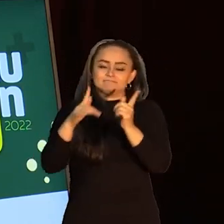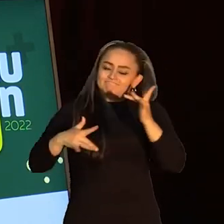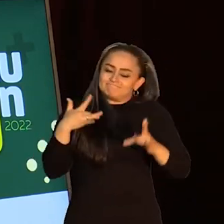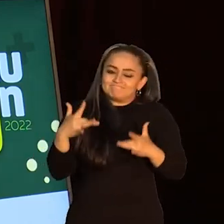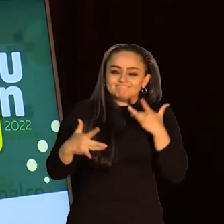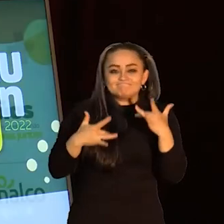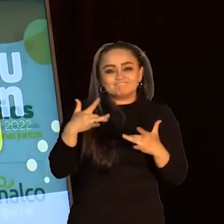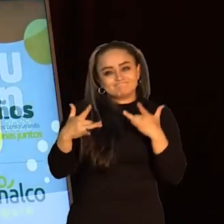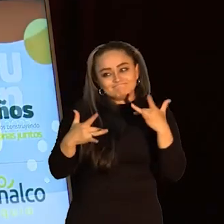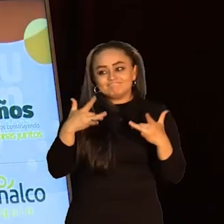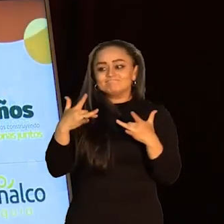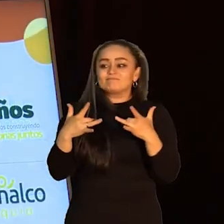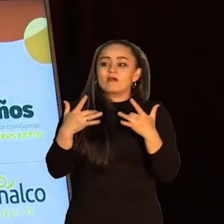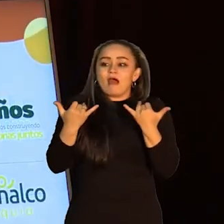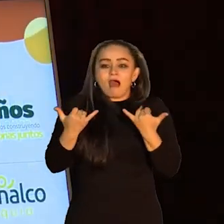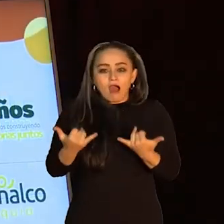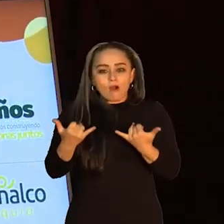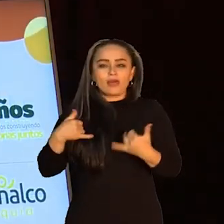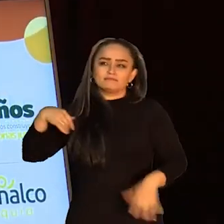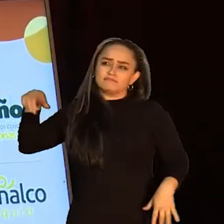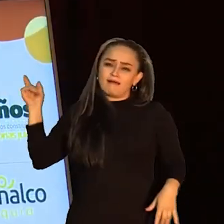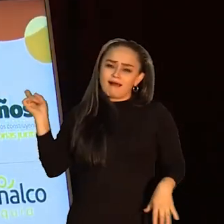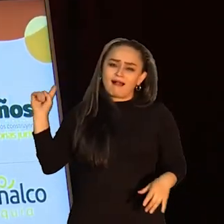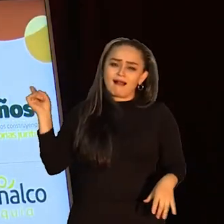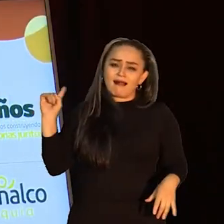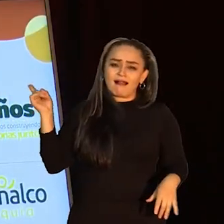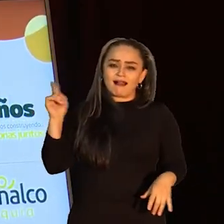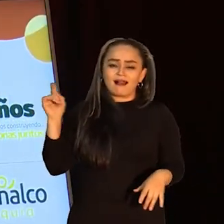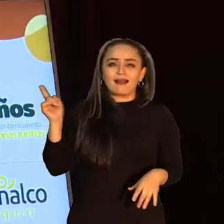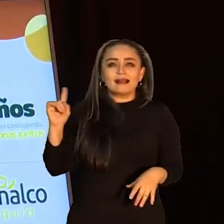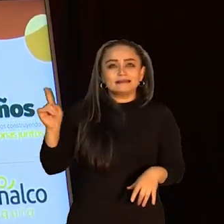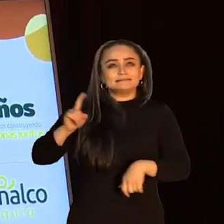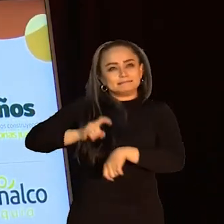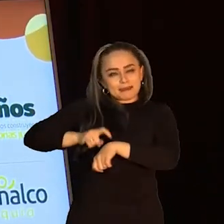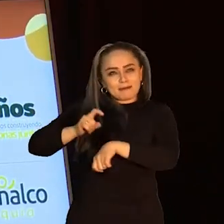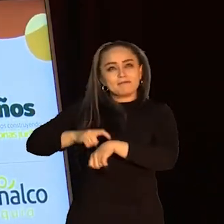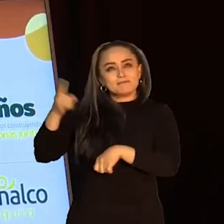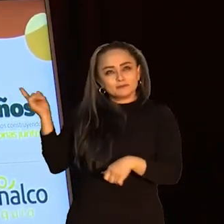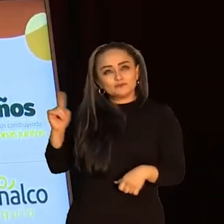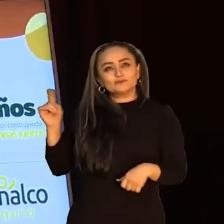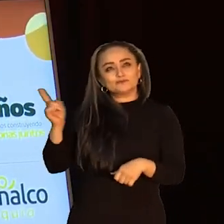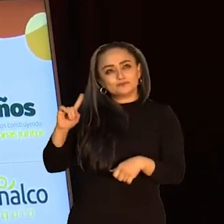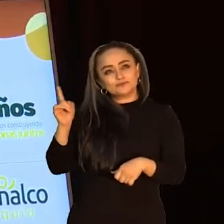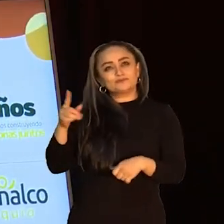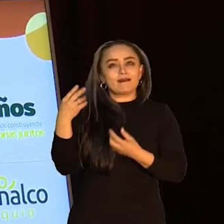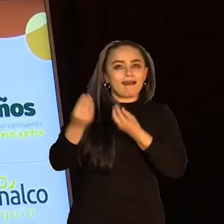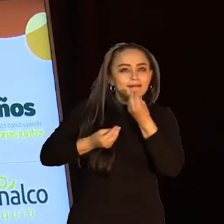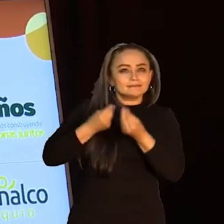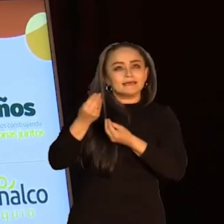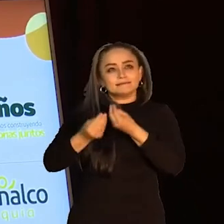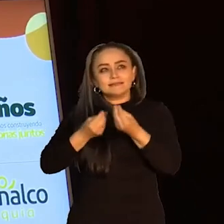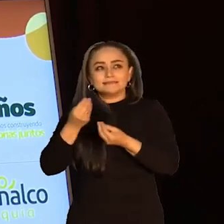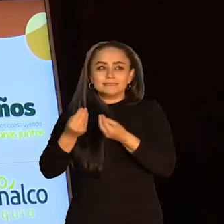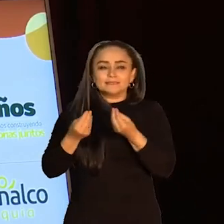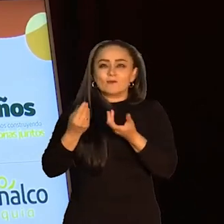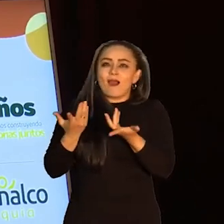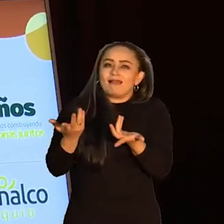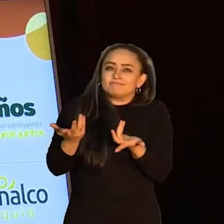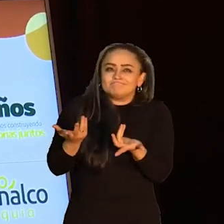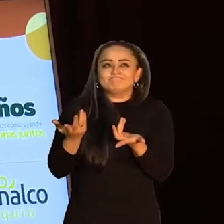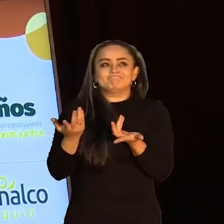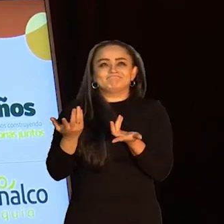reafirmar que hemos transitado un camino. Un gran camino que no solo ha sido